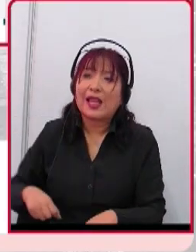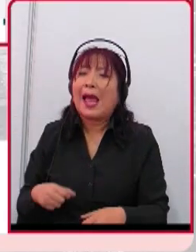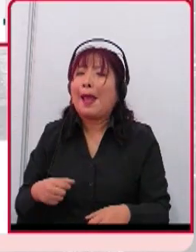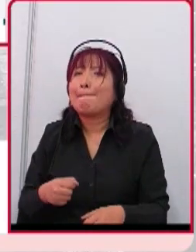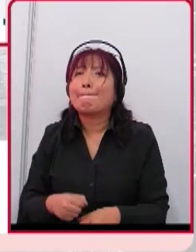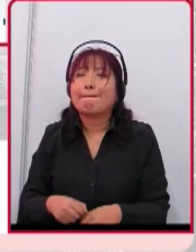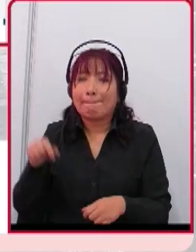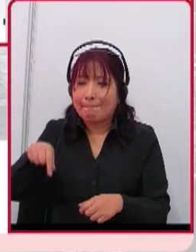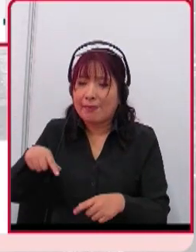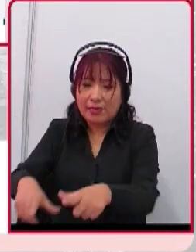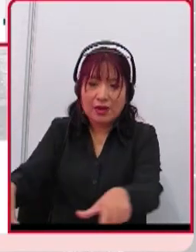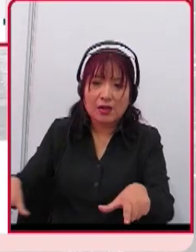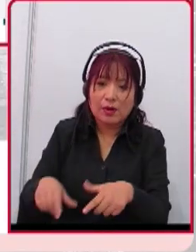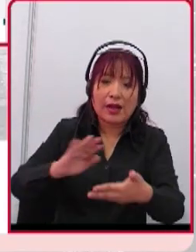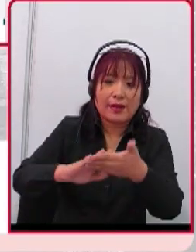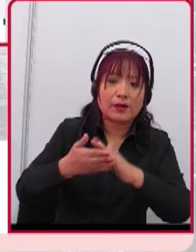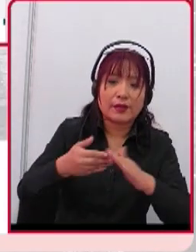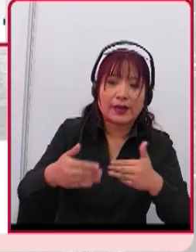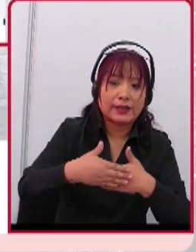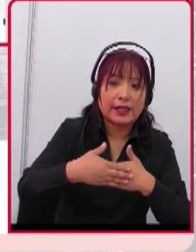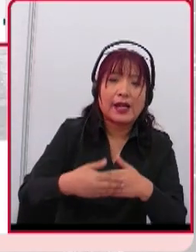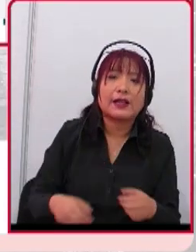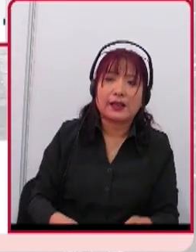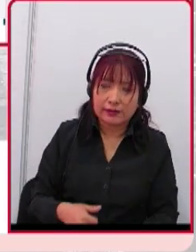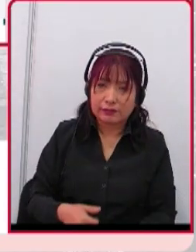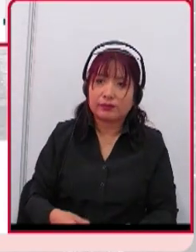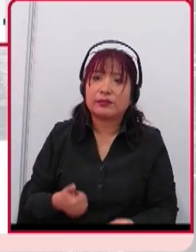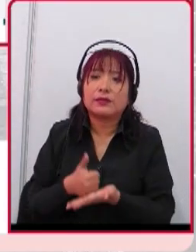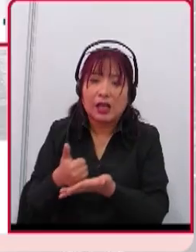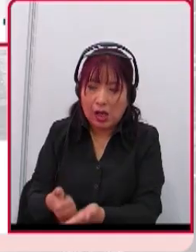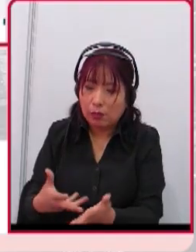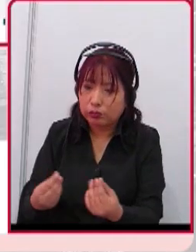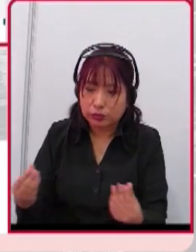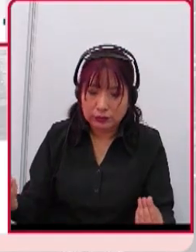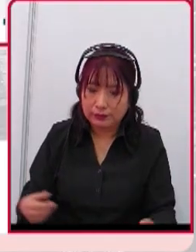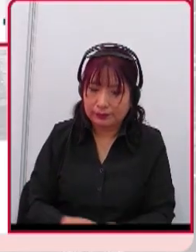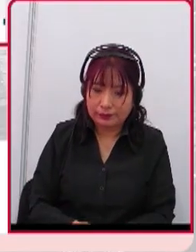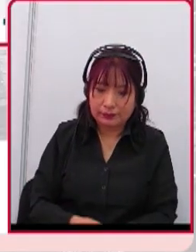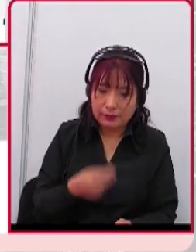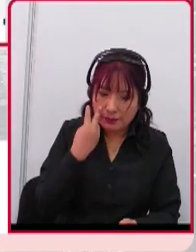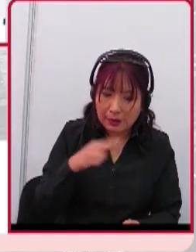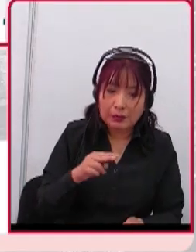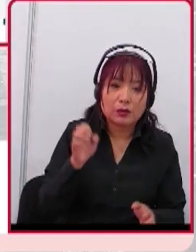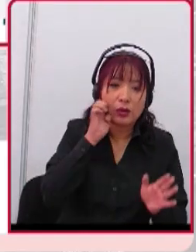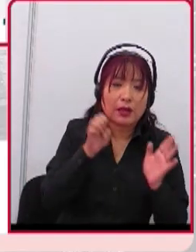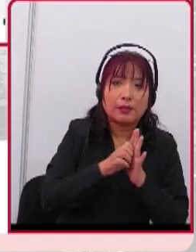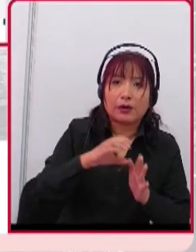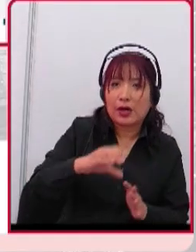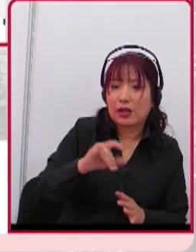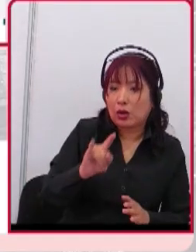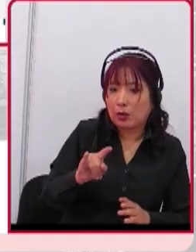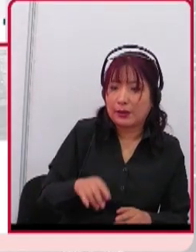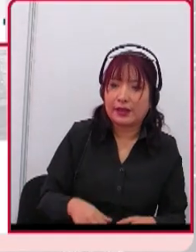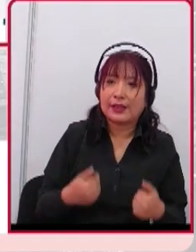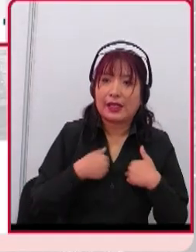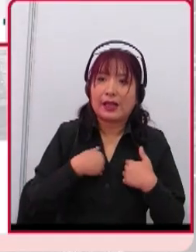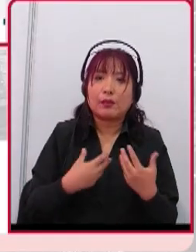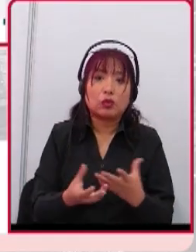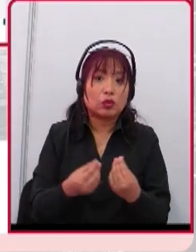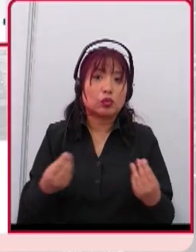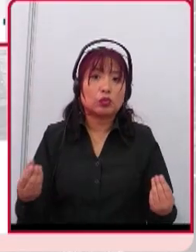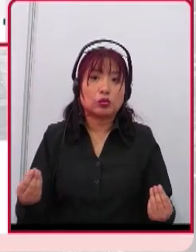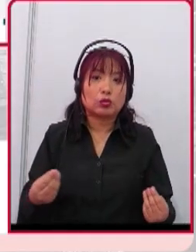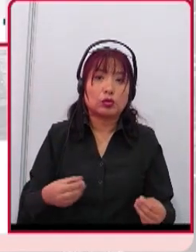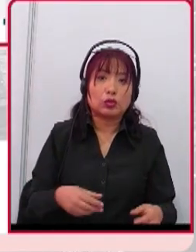Entonces, estamos hablando del metal del futuro, estamos hablando del cobre. En ese sentido, quiero mostrarles la producción y los proyectos que tenemos en cartera de